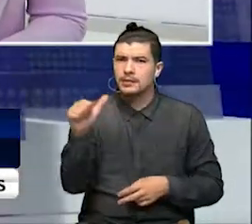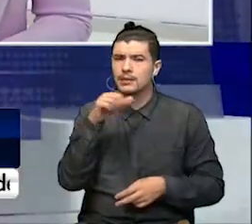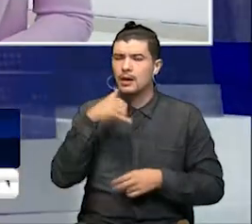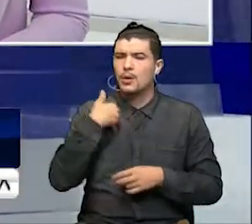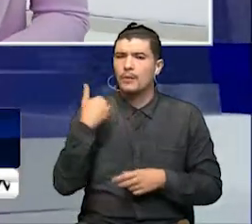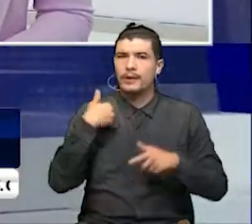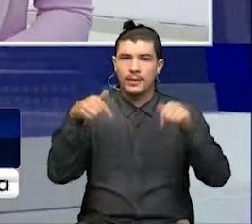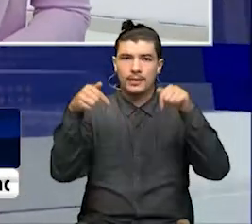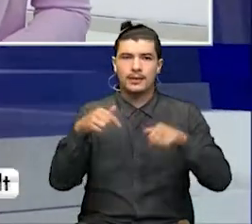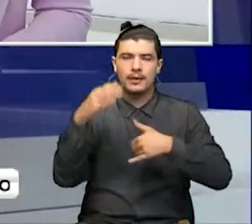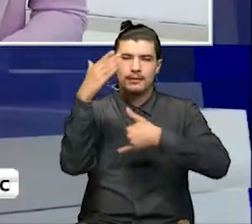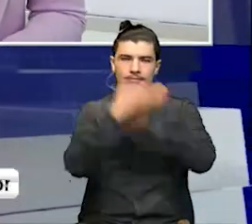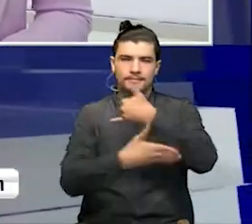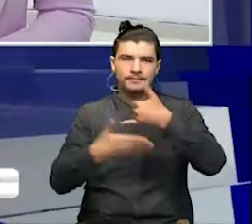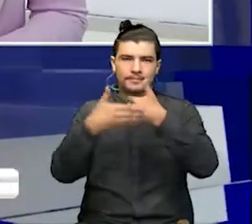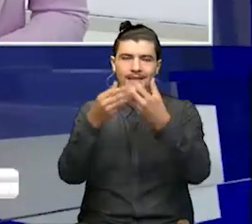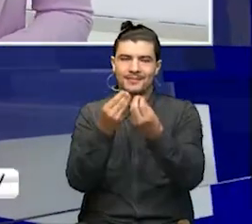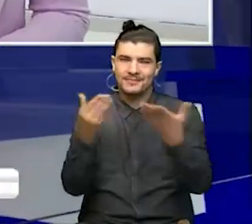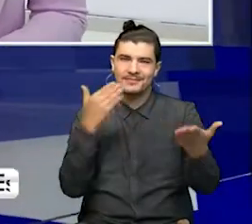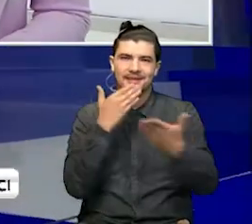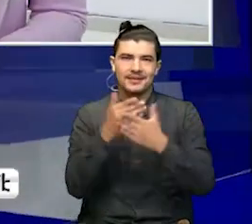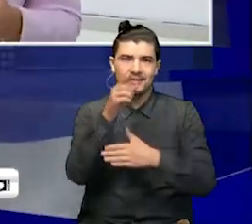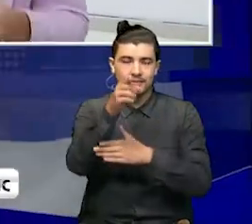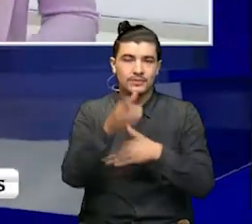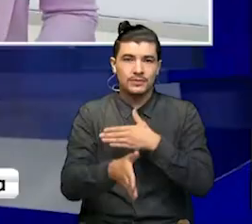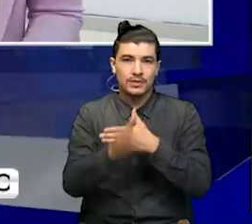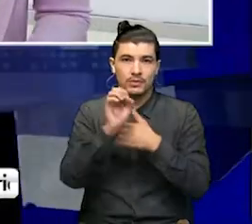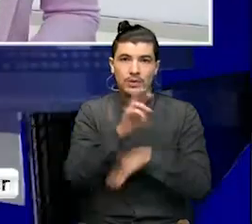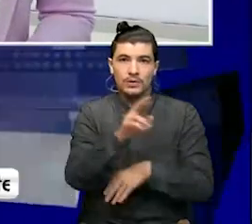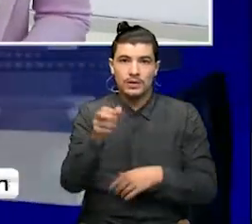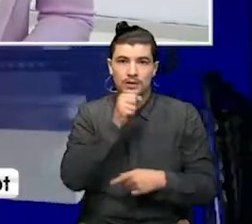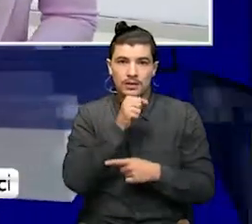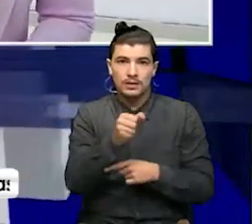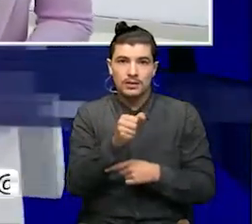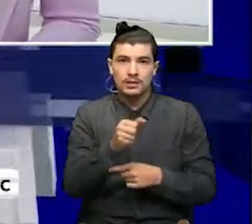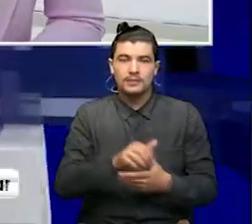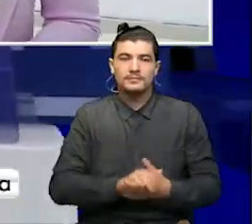de toda colombia maría ángela continúa con ustedes de estudio crían con más información muy buenas tardes